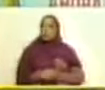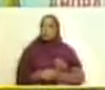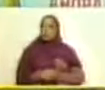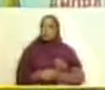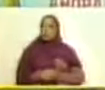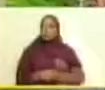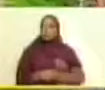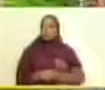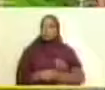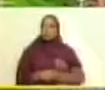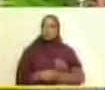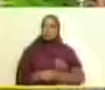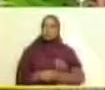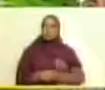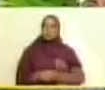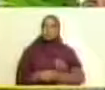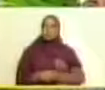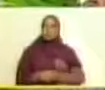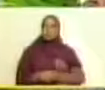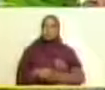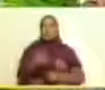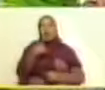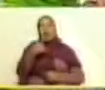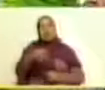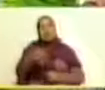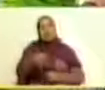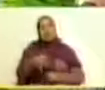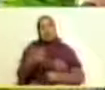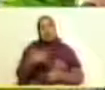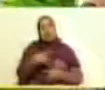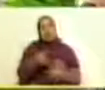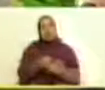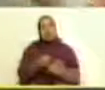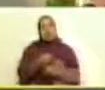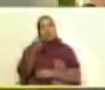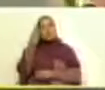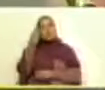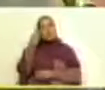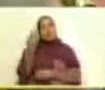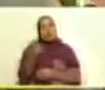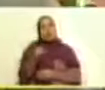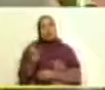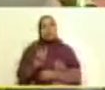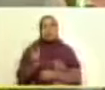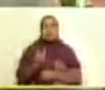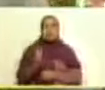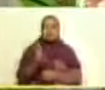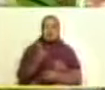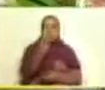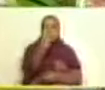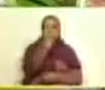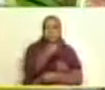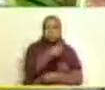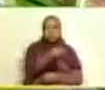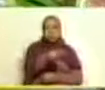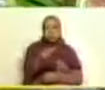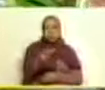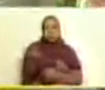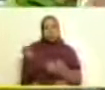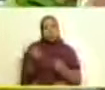político. Gente que viene a ver de verdad, que viene con la intención de saber qué es lo que está pasando en Venezuela. Cuando llegan y